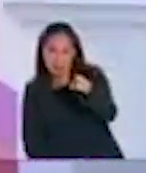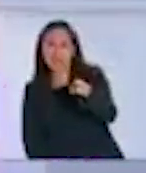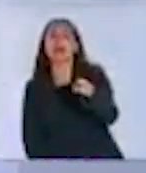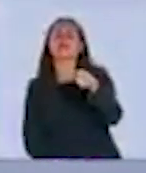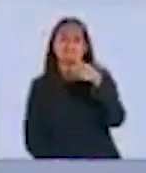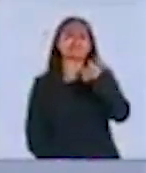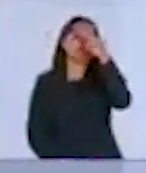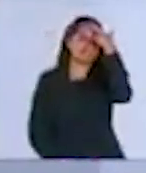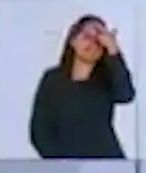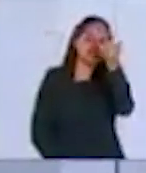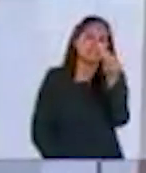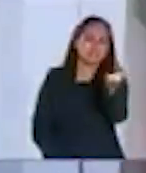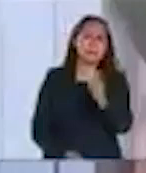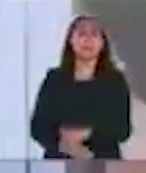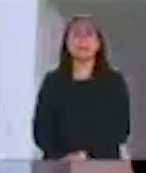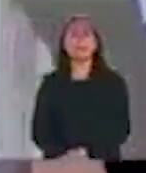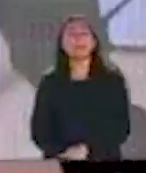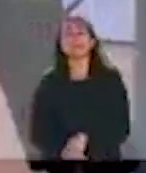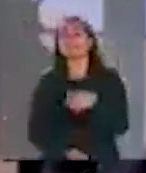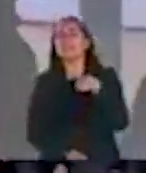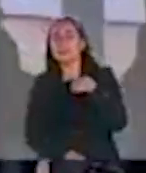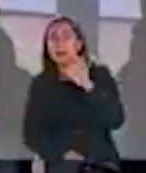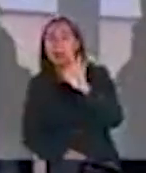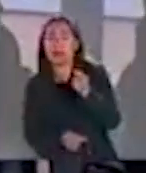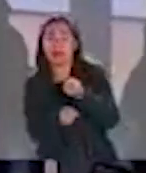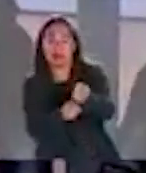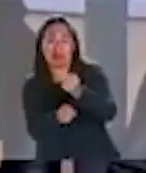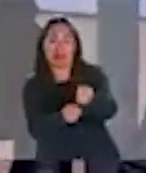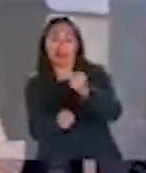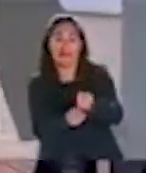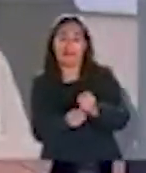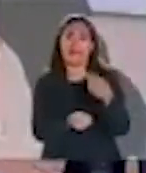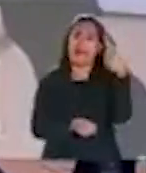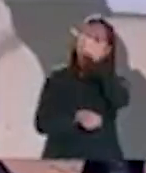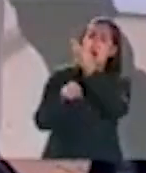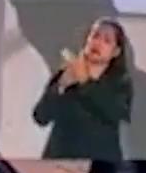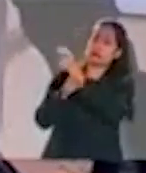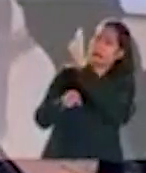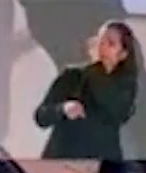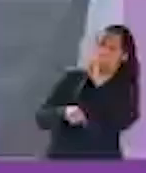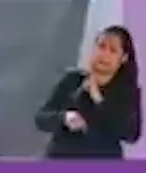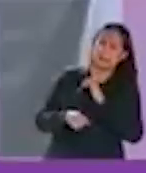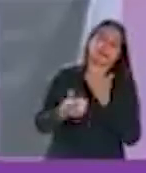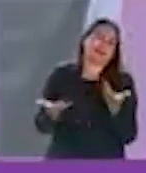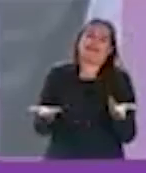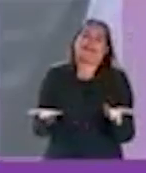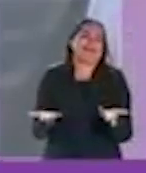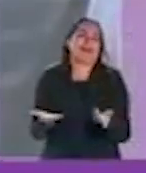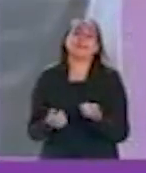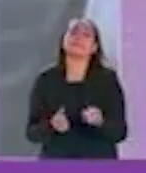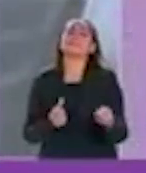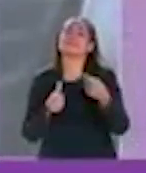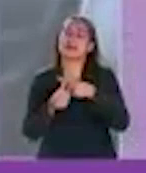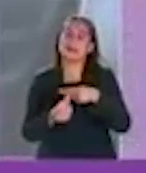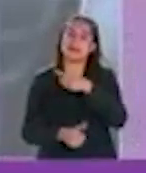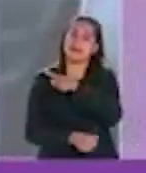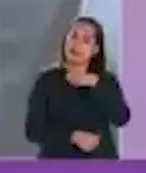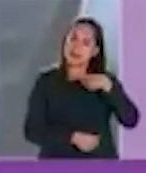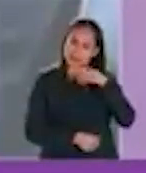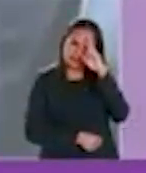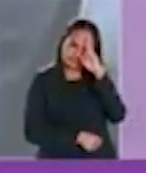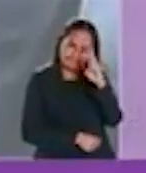moral para exigirle a eeuu que respete a nuestros migrantes si nosotros no respetamos a los hermanos centroamericanos